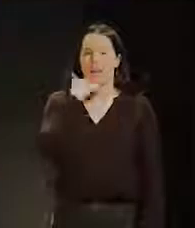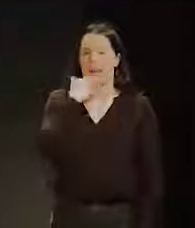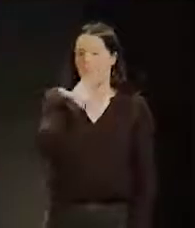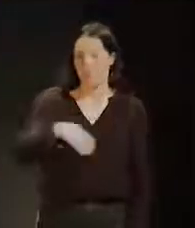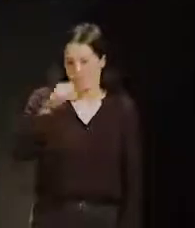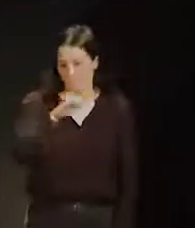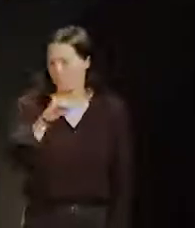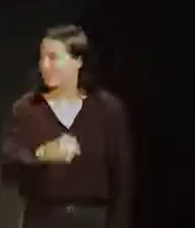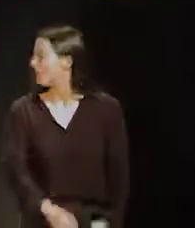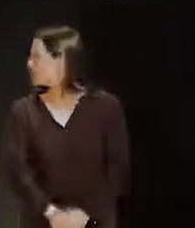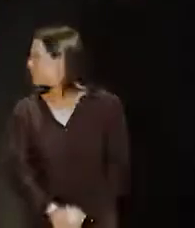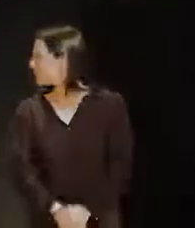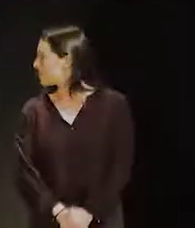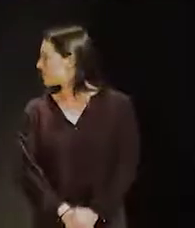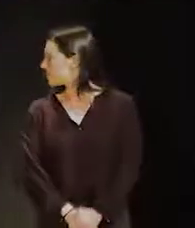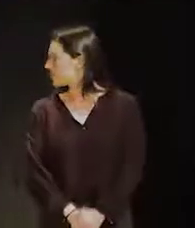fascinante.